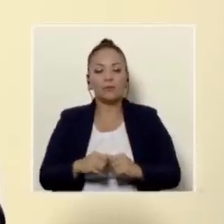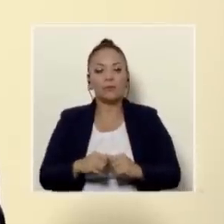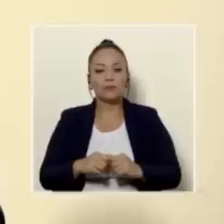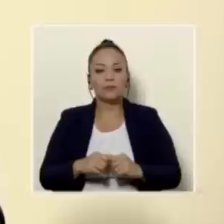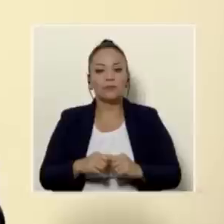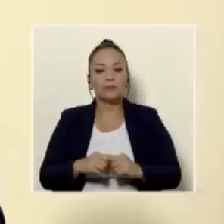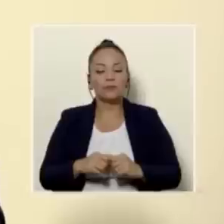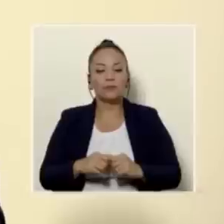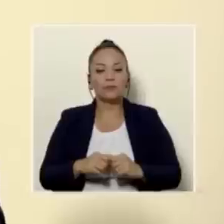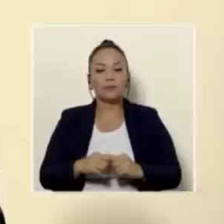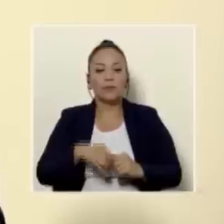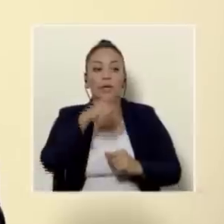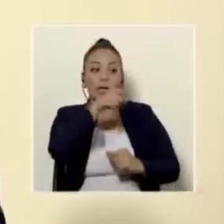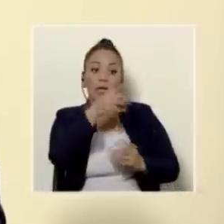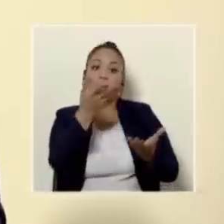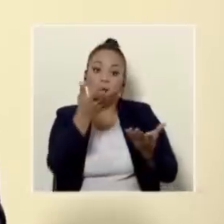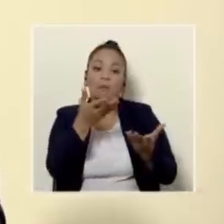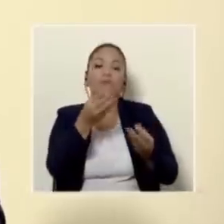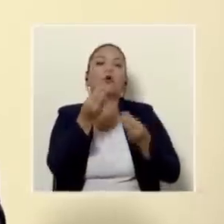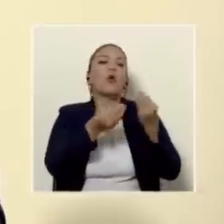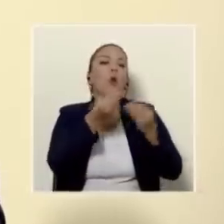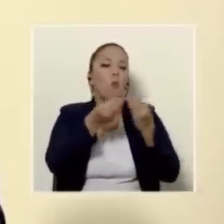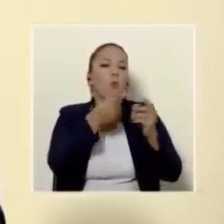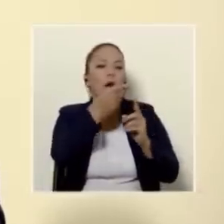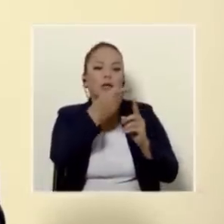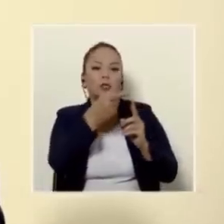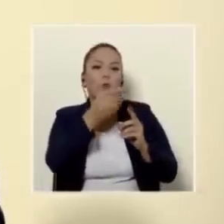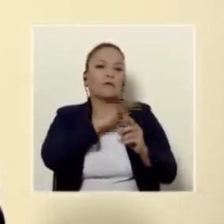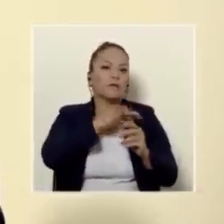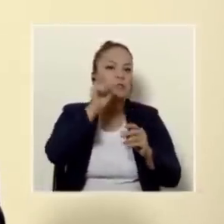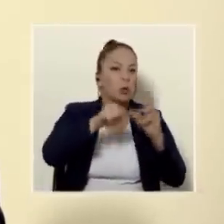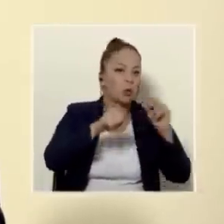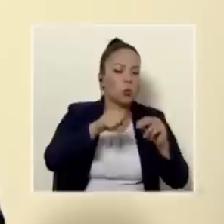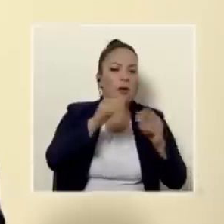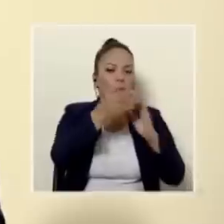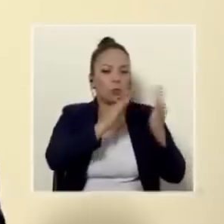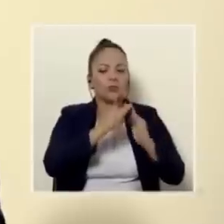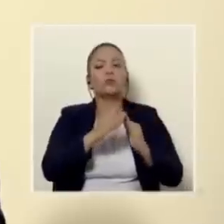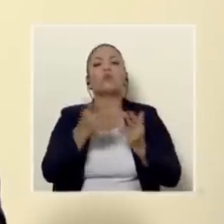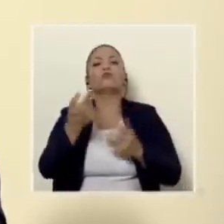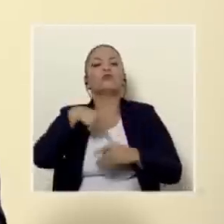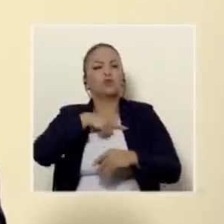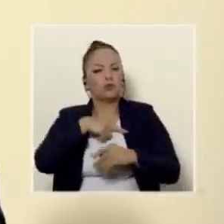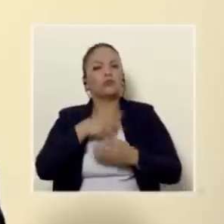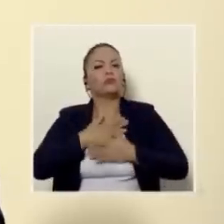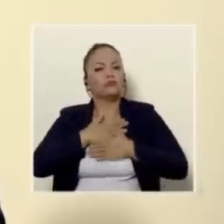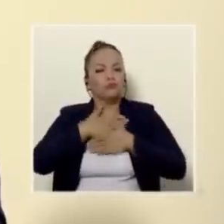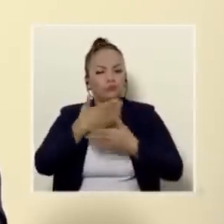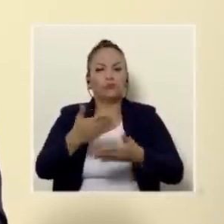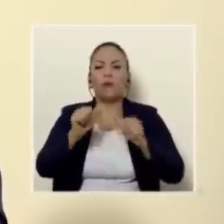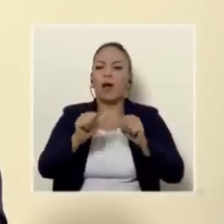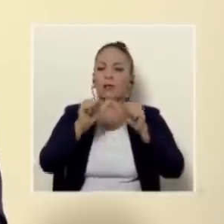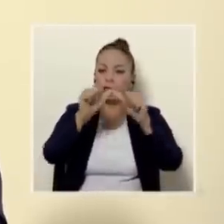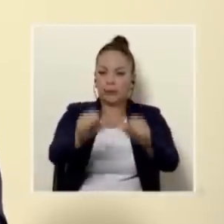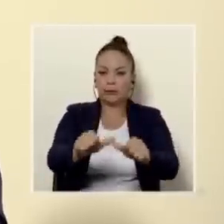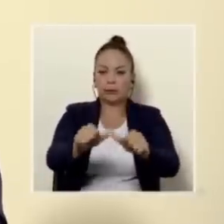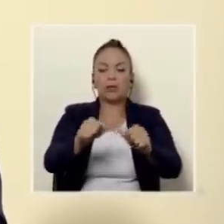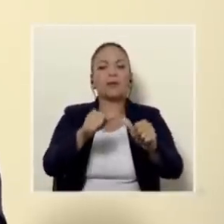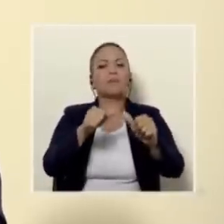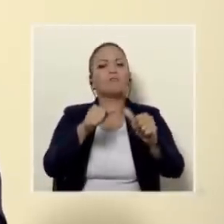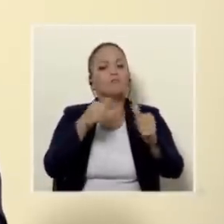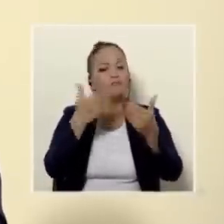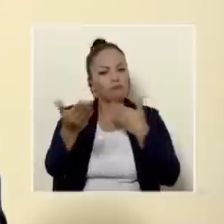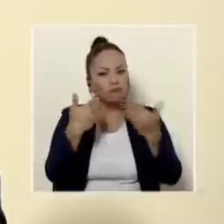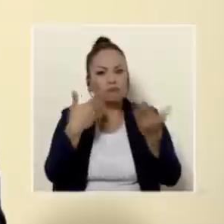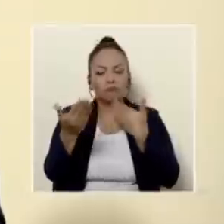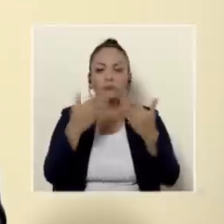del impacto de esto sobre la población, nosotros estamos muy dispuestos a seguir el